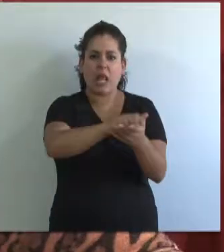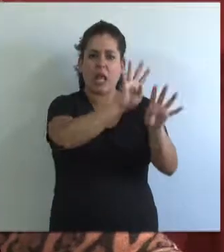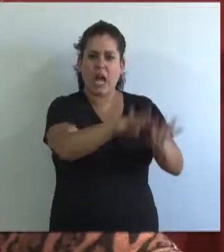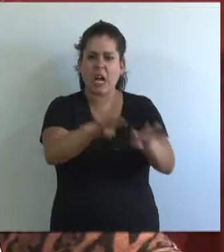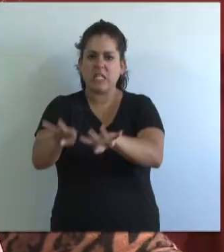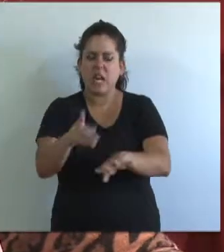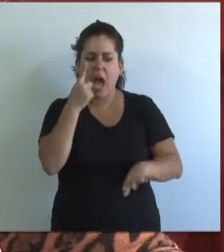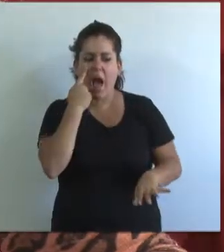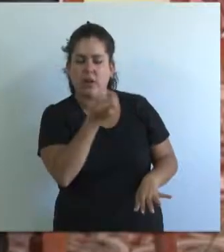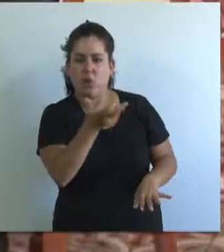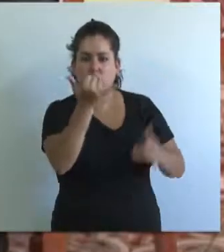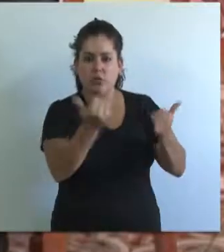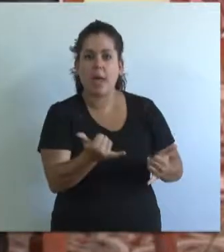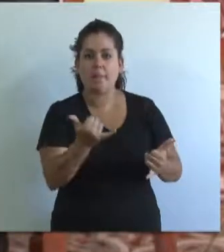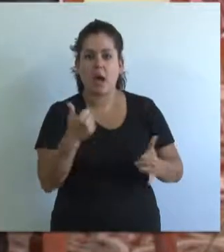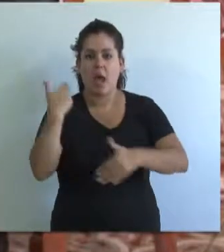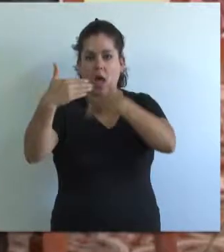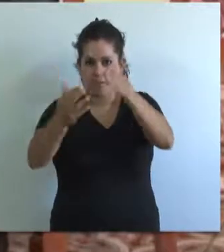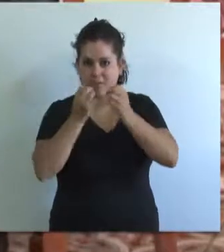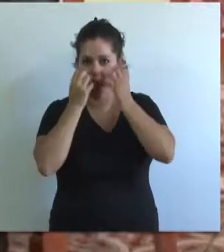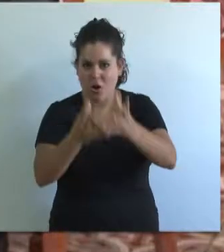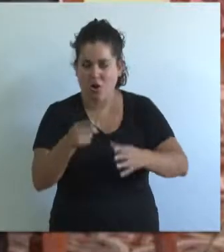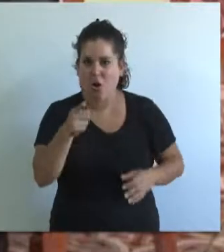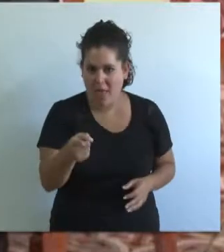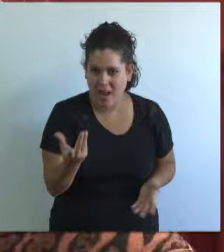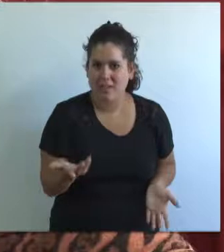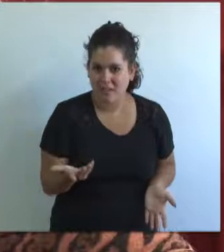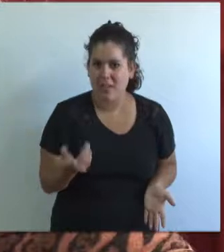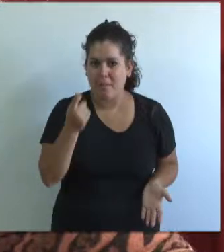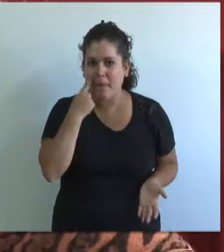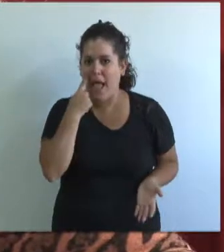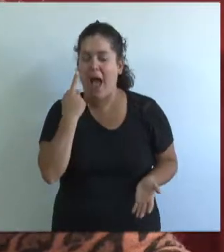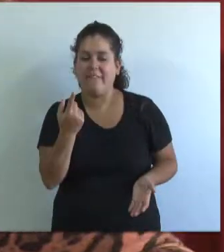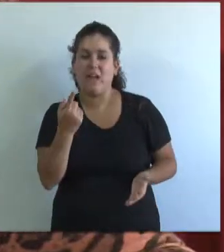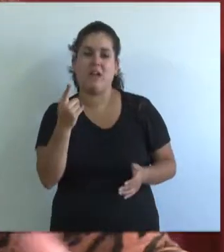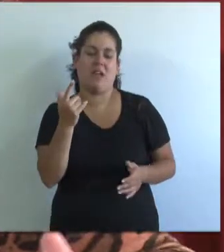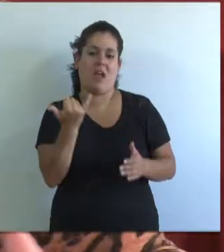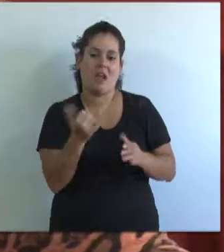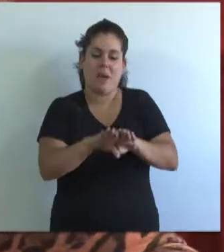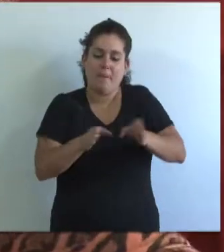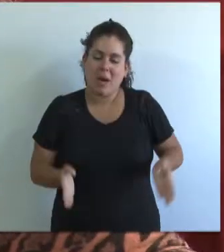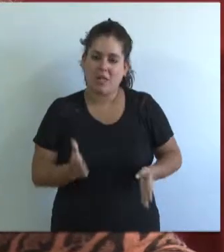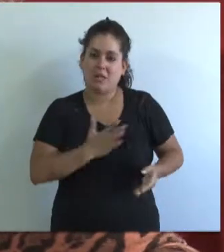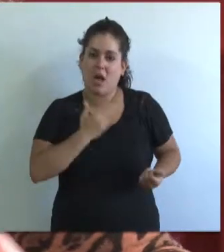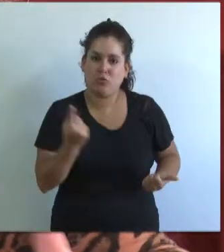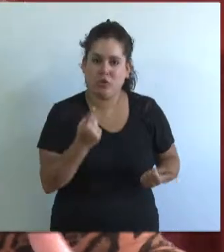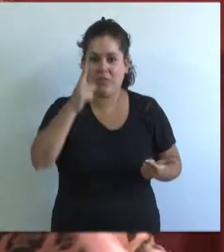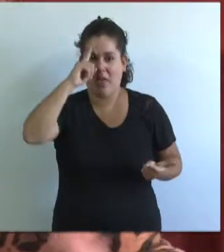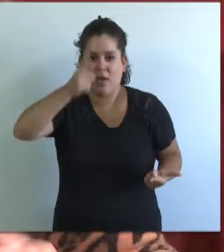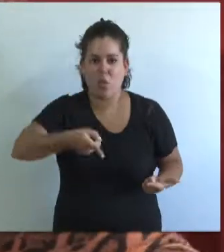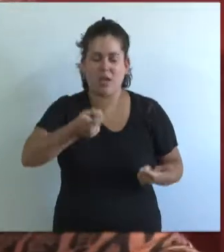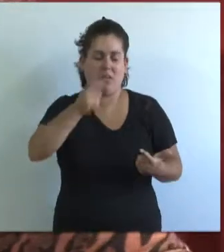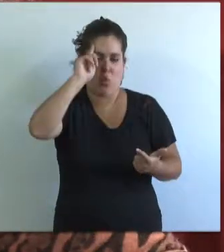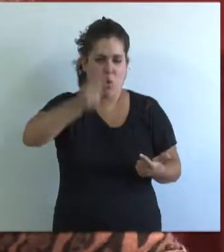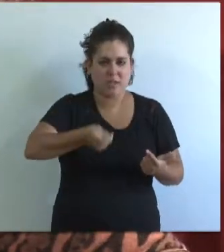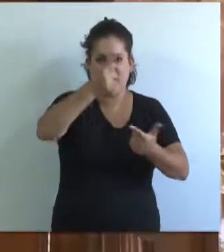establecimientos se establezcan, para poder llevar adelante el proceso eleccionario, se establezca autoridades de mesa y sean los jueces